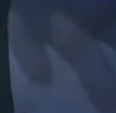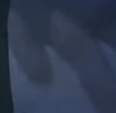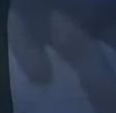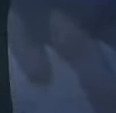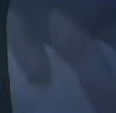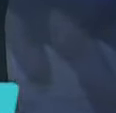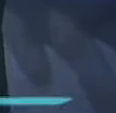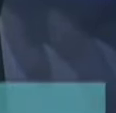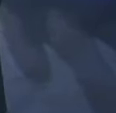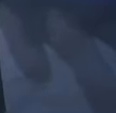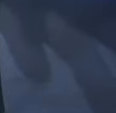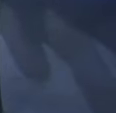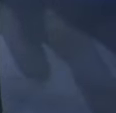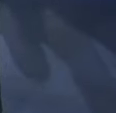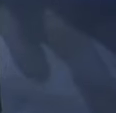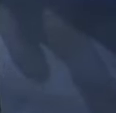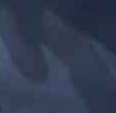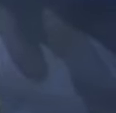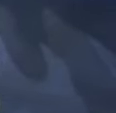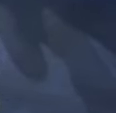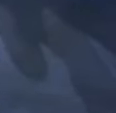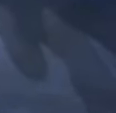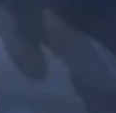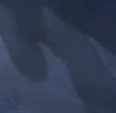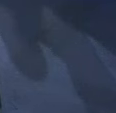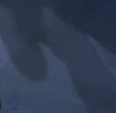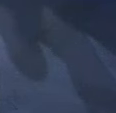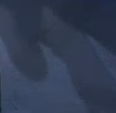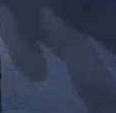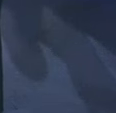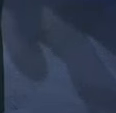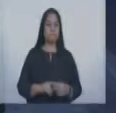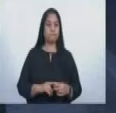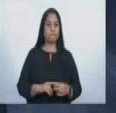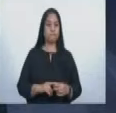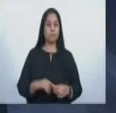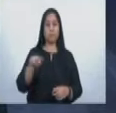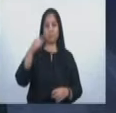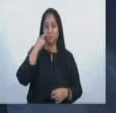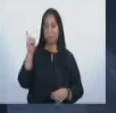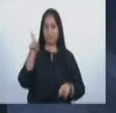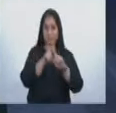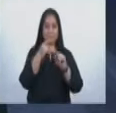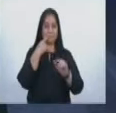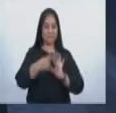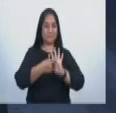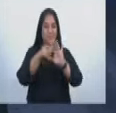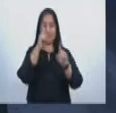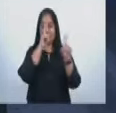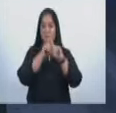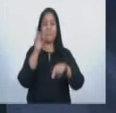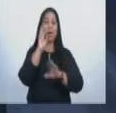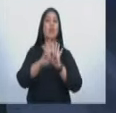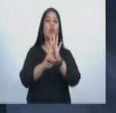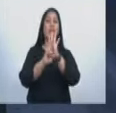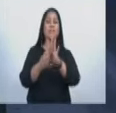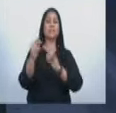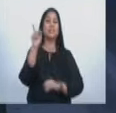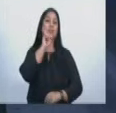estudiantes de distintas universidades el presidente va a dar respuesta a las inquietudes de estos representantes de las juventudes